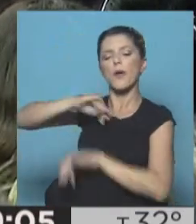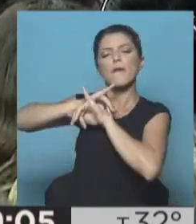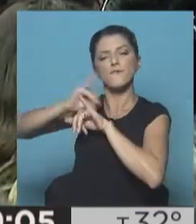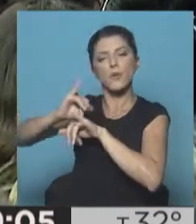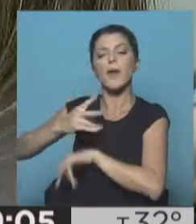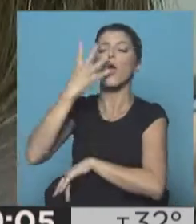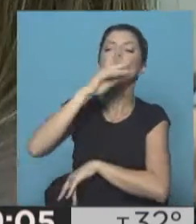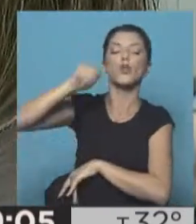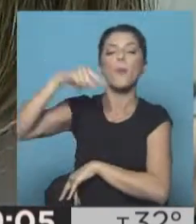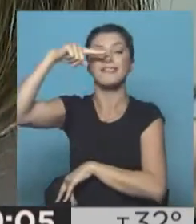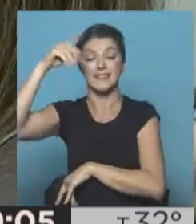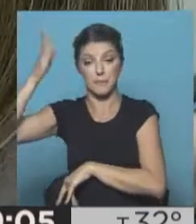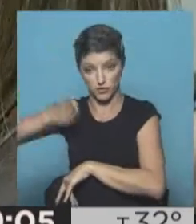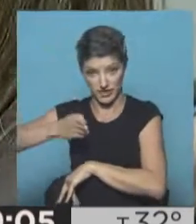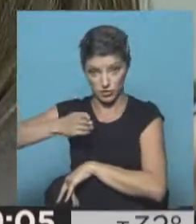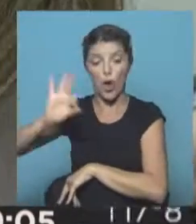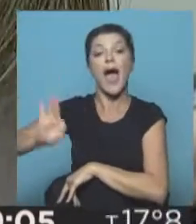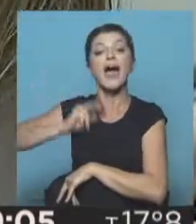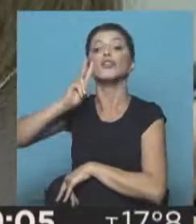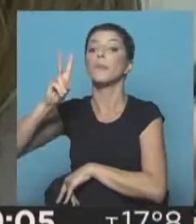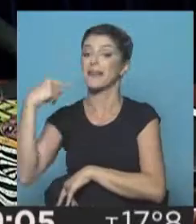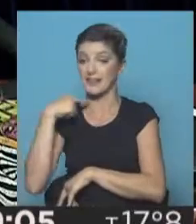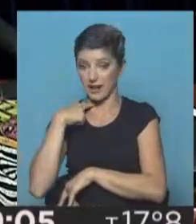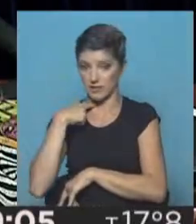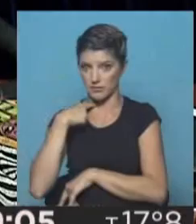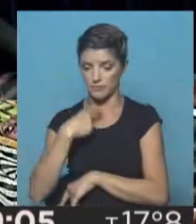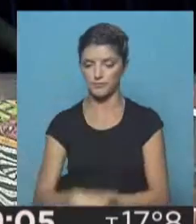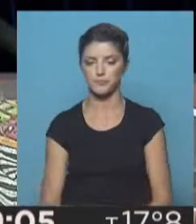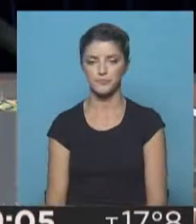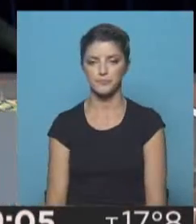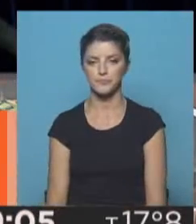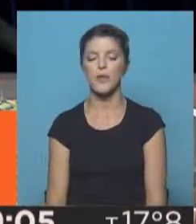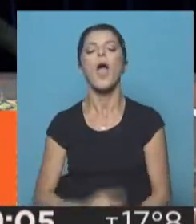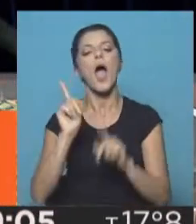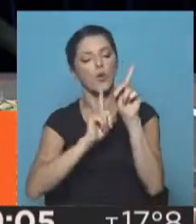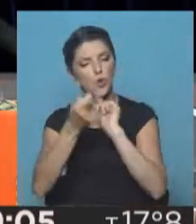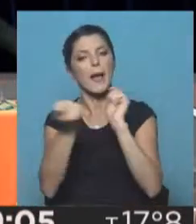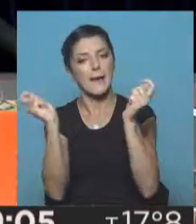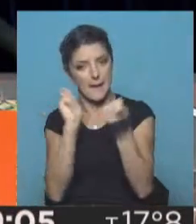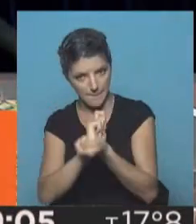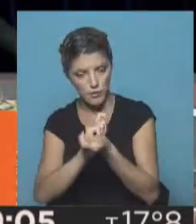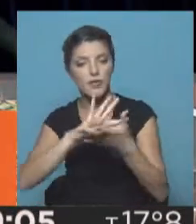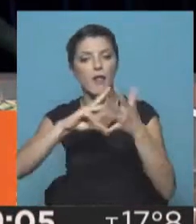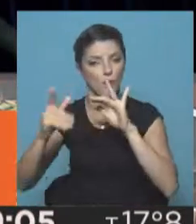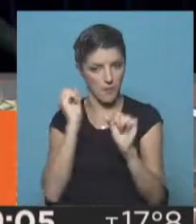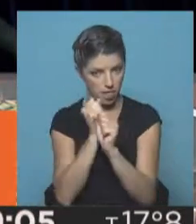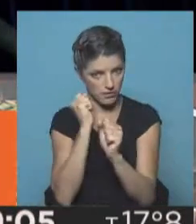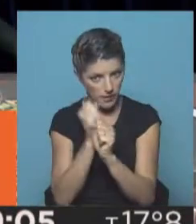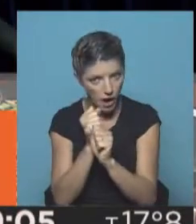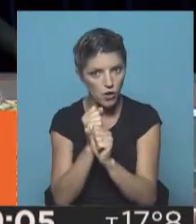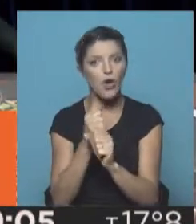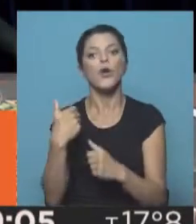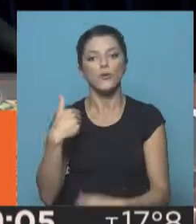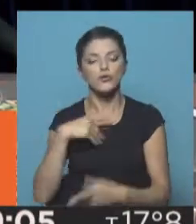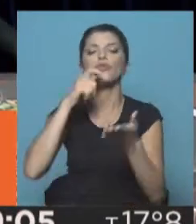del 4,7% en el 2013. Hubo cambios metodológicos, eso estamos refinando el proceso